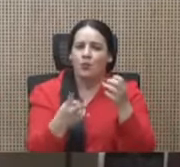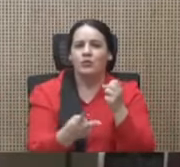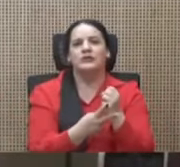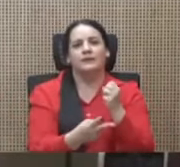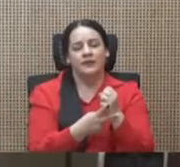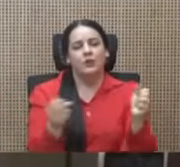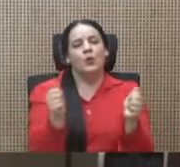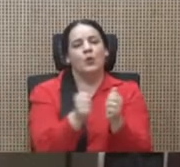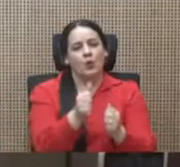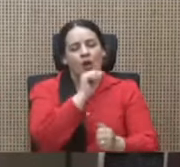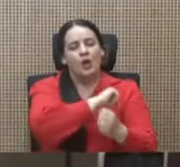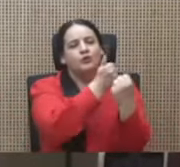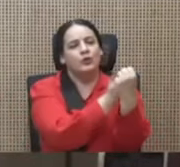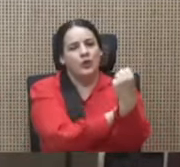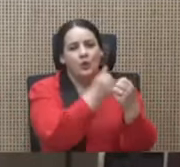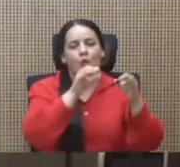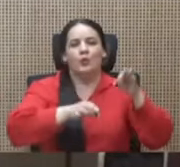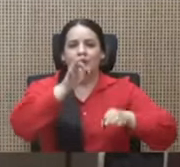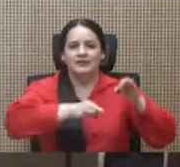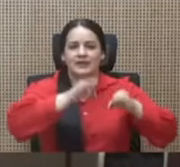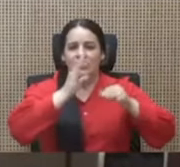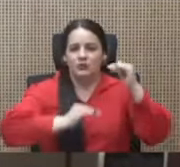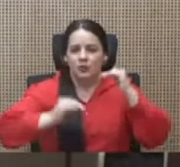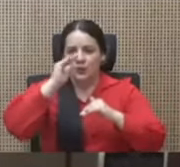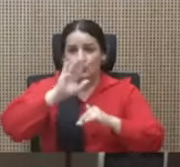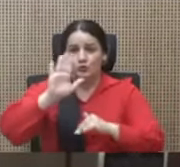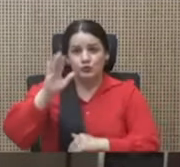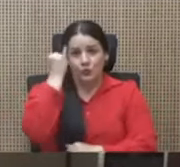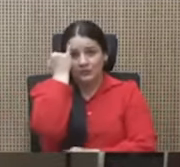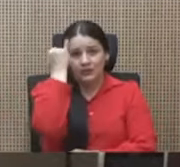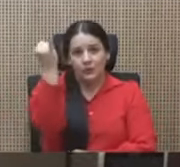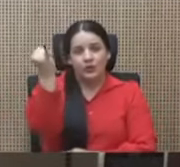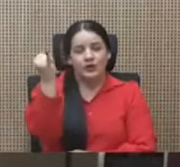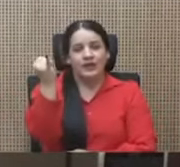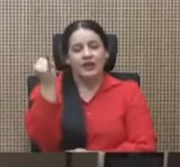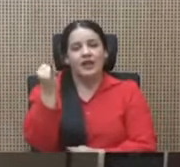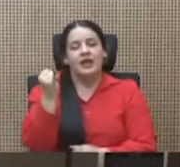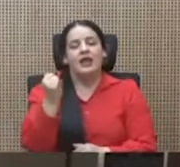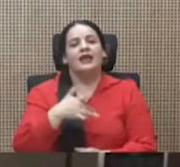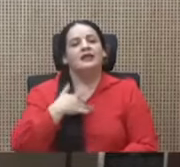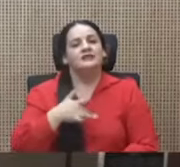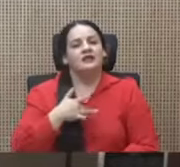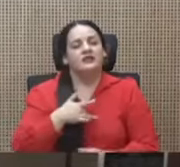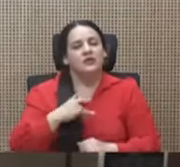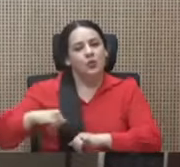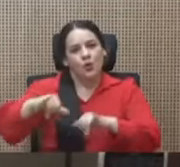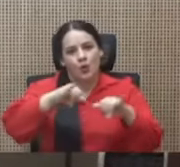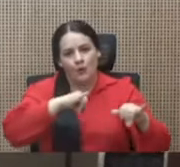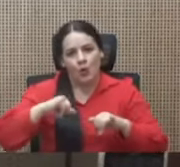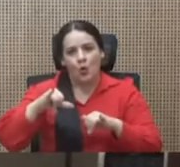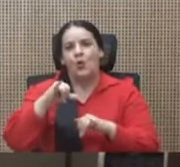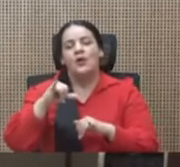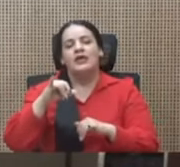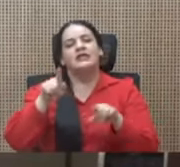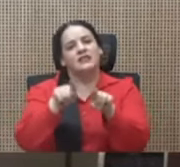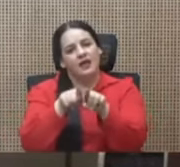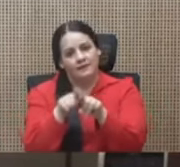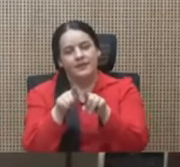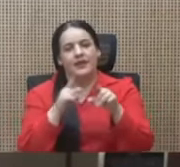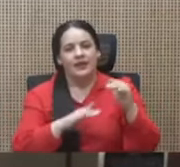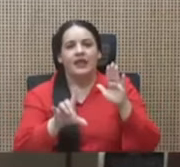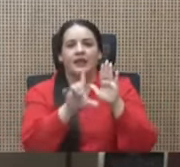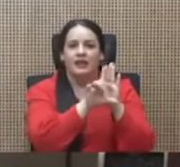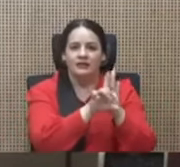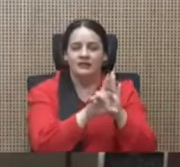con autoridades judiciales que sobreponen como decía sus ideologías sobre el sentido común incluso sobre las leyes lo vemos bastante en los jugados de